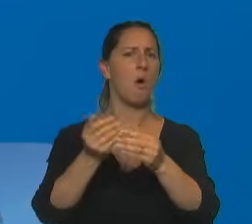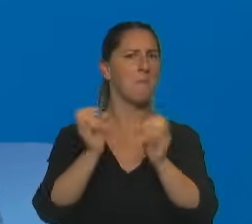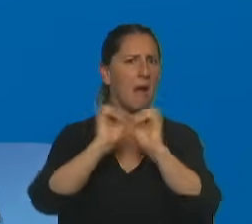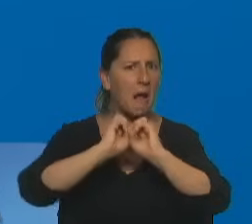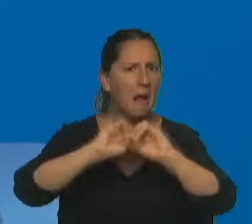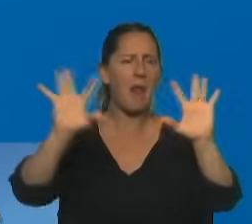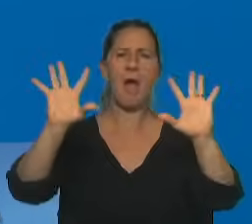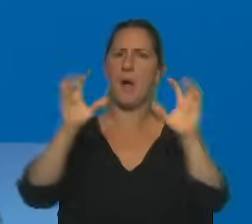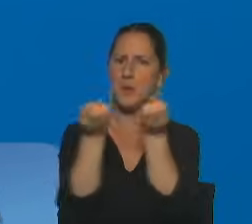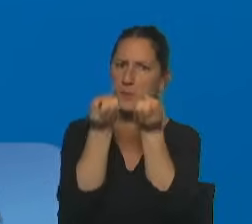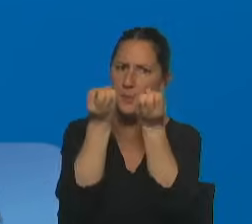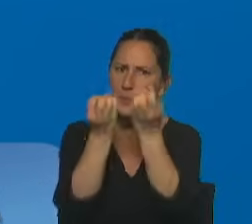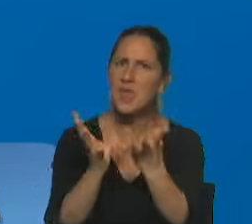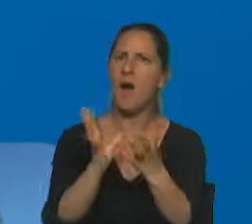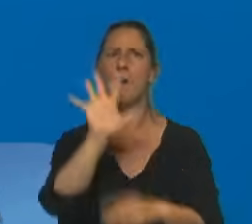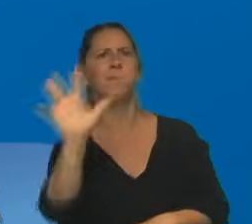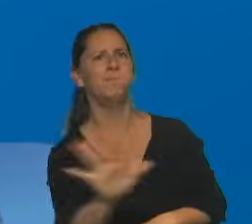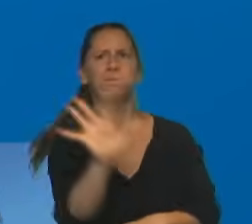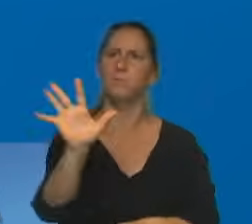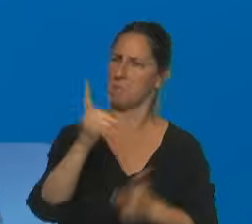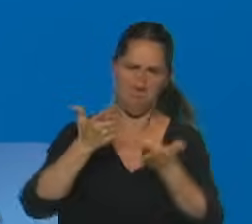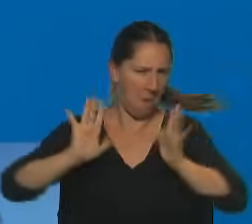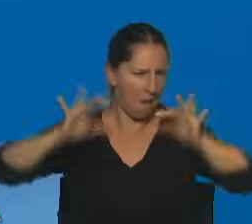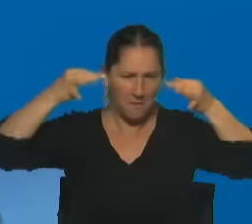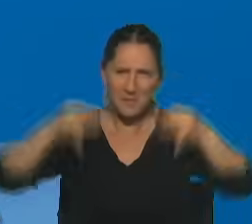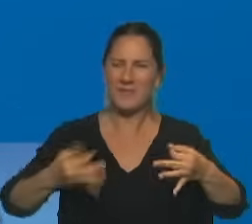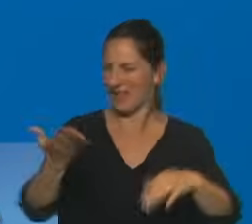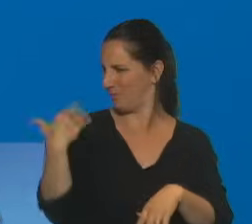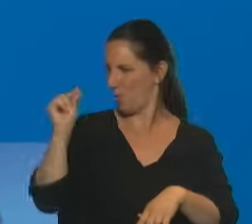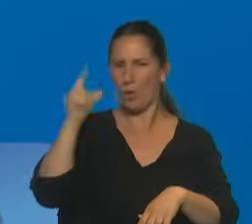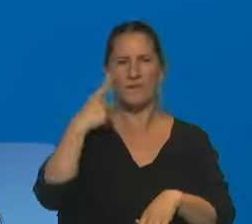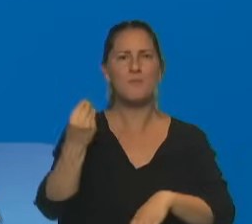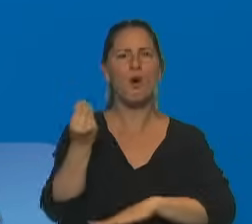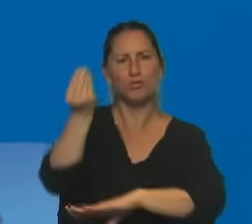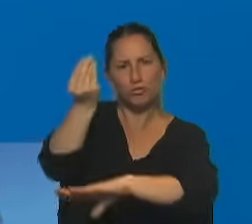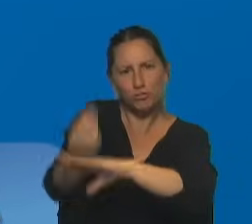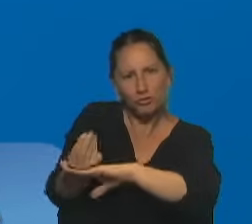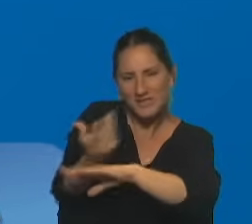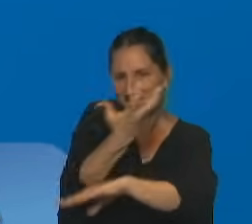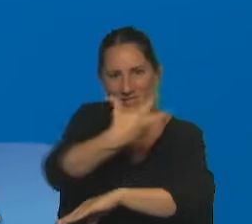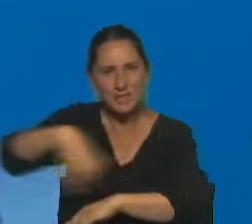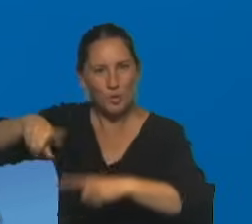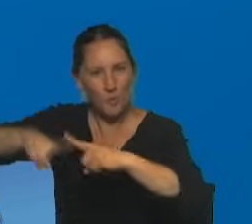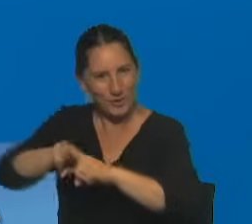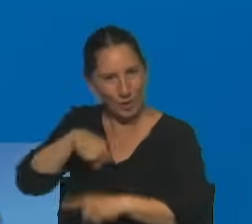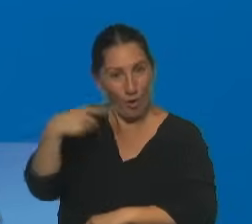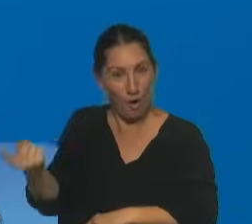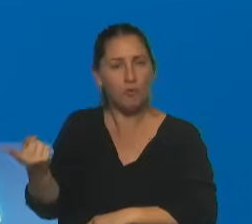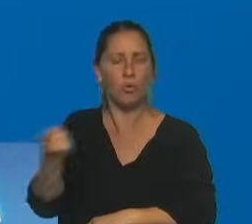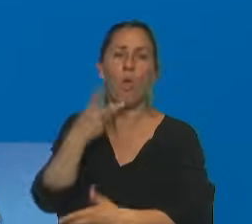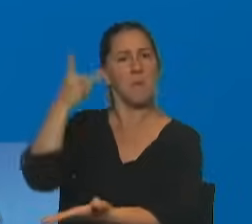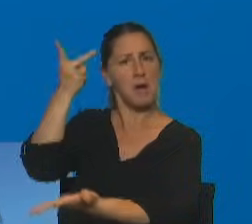transparencia. Recién lo veíamos también a un informante del otro sector político